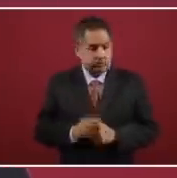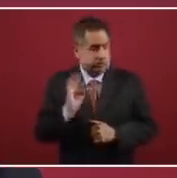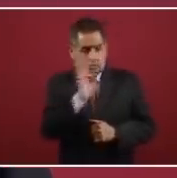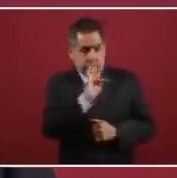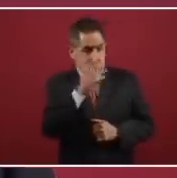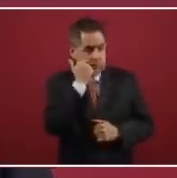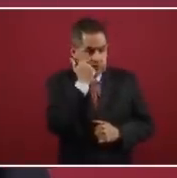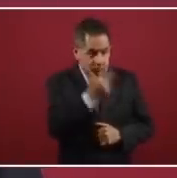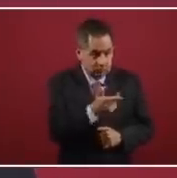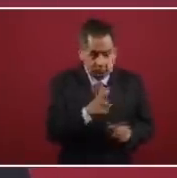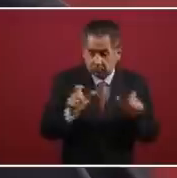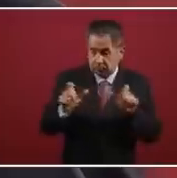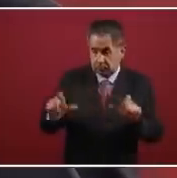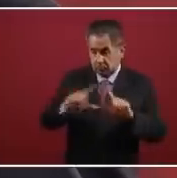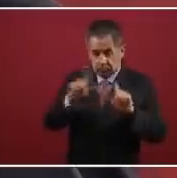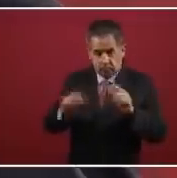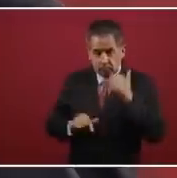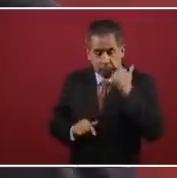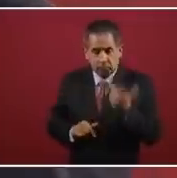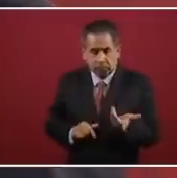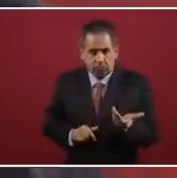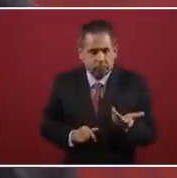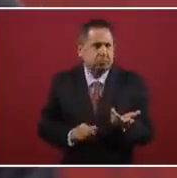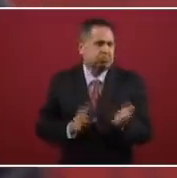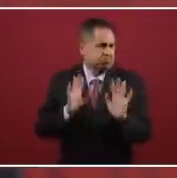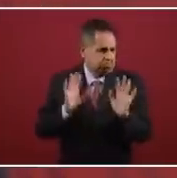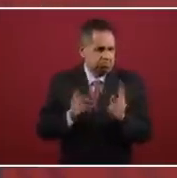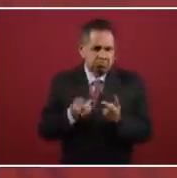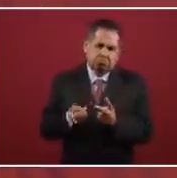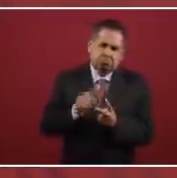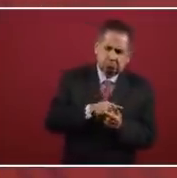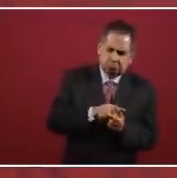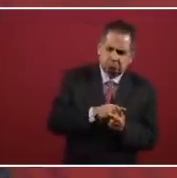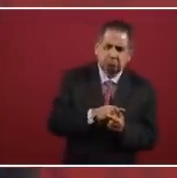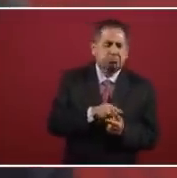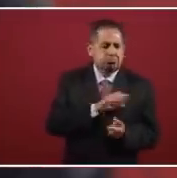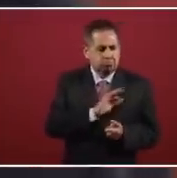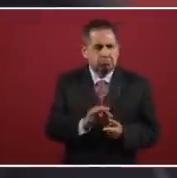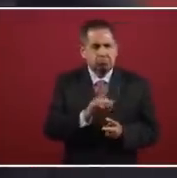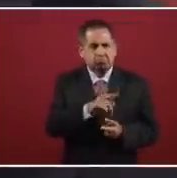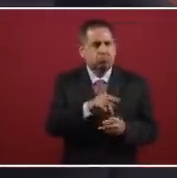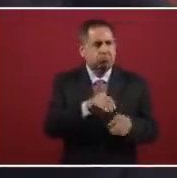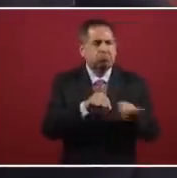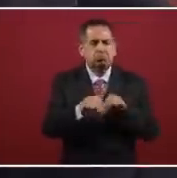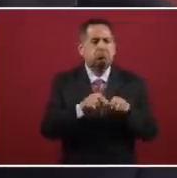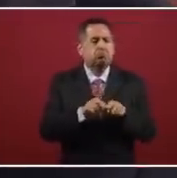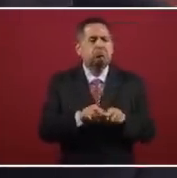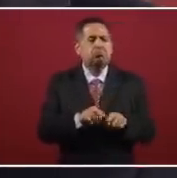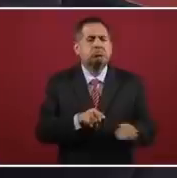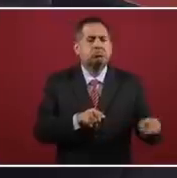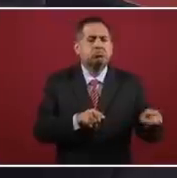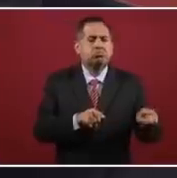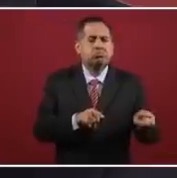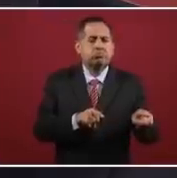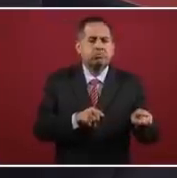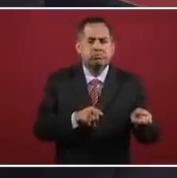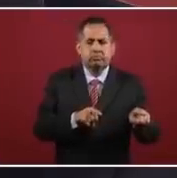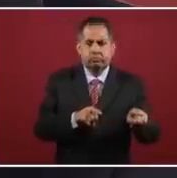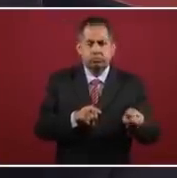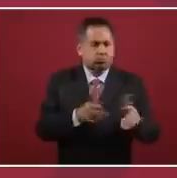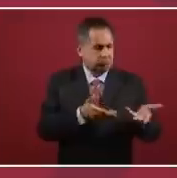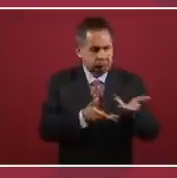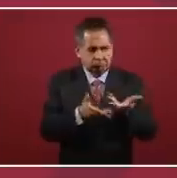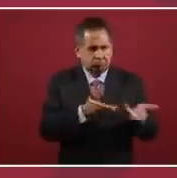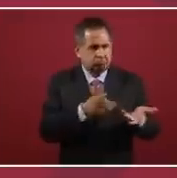estar en la Guardia Nacional, tienen la opción de trabajar en un